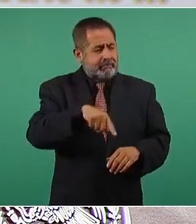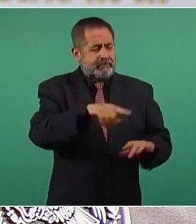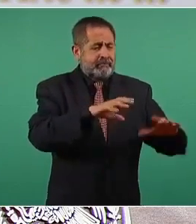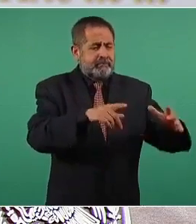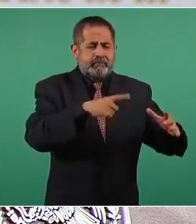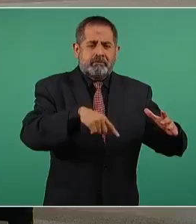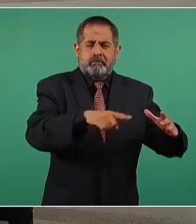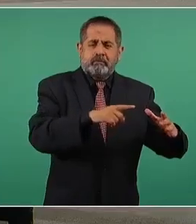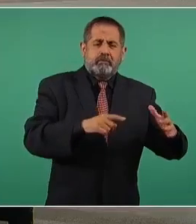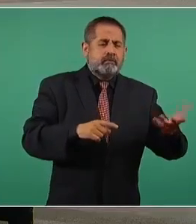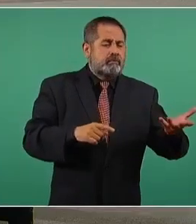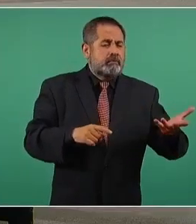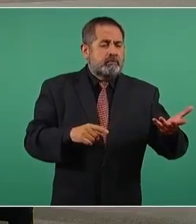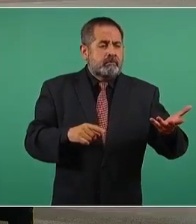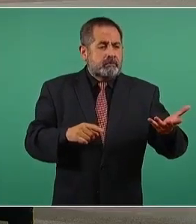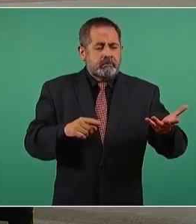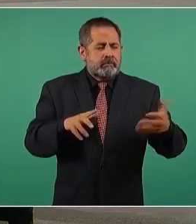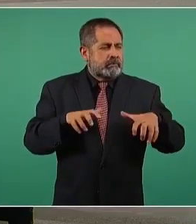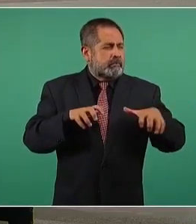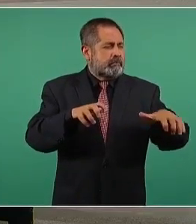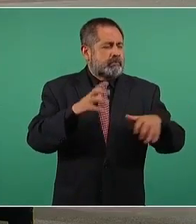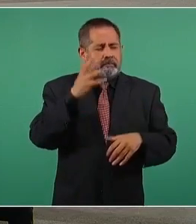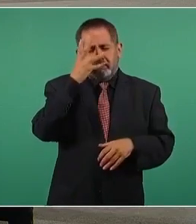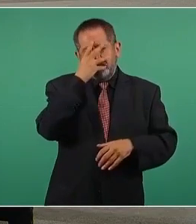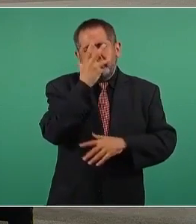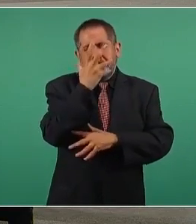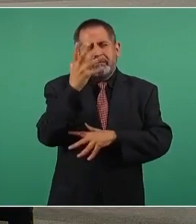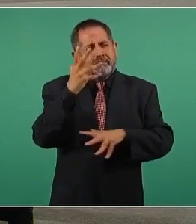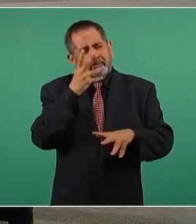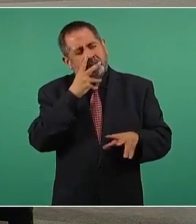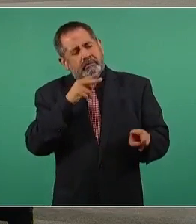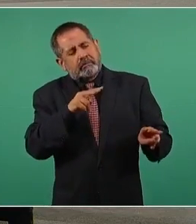Es un paraíso.